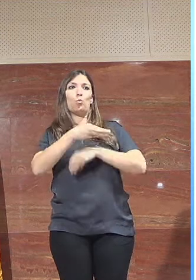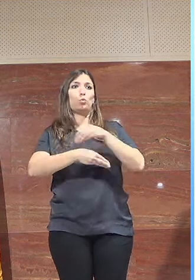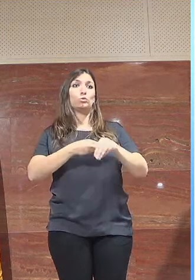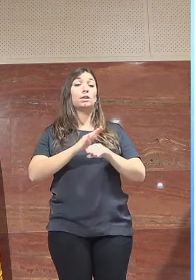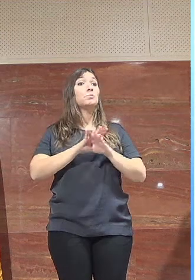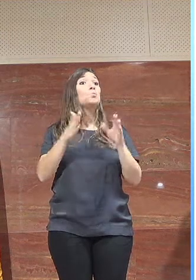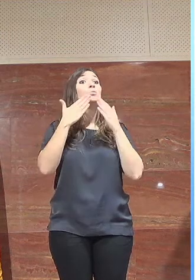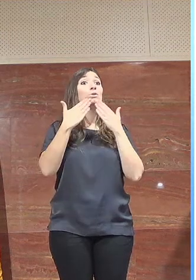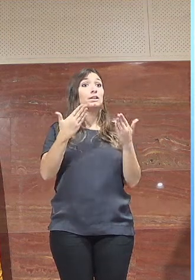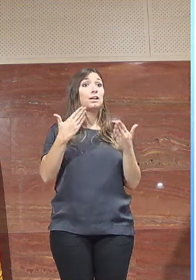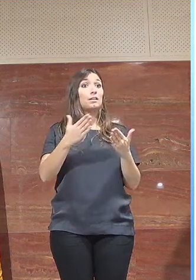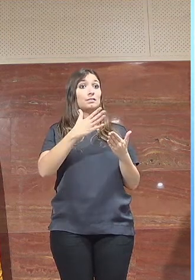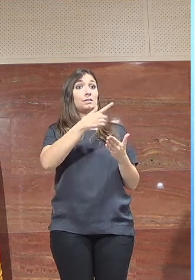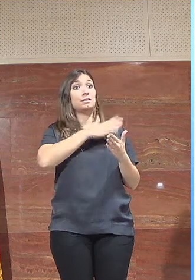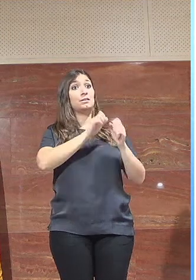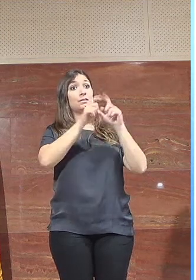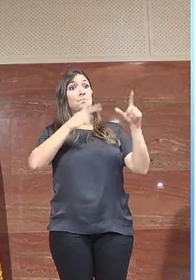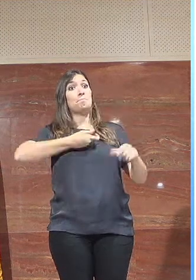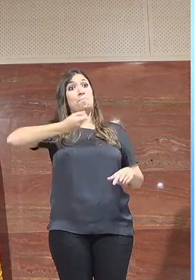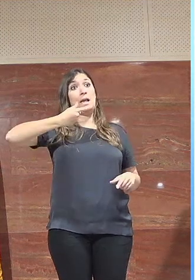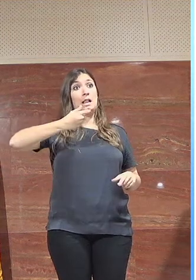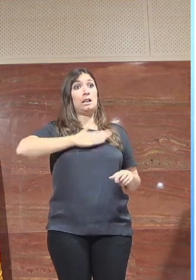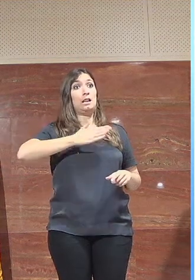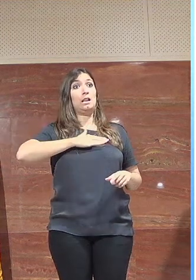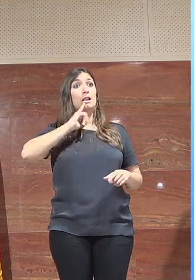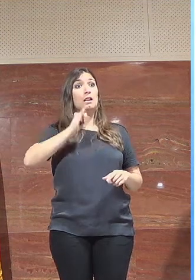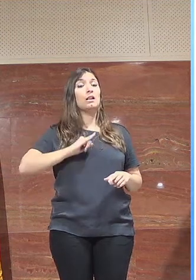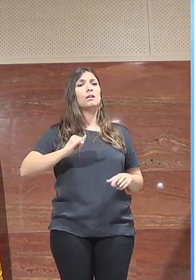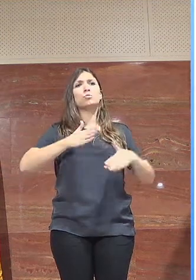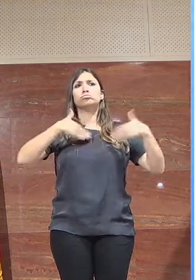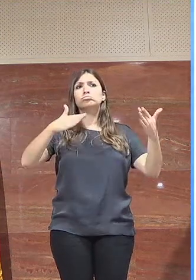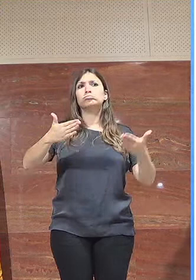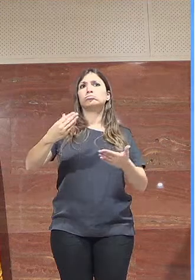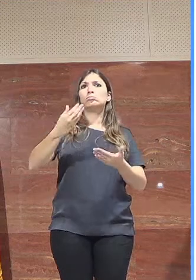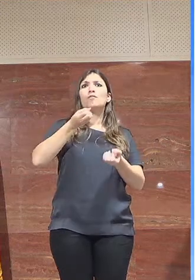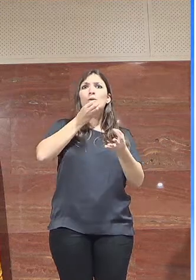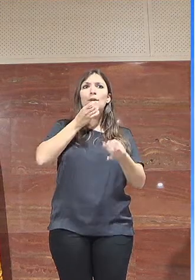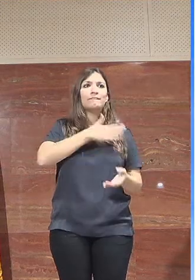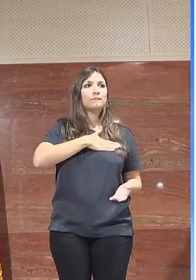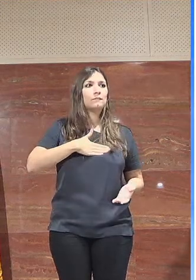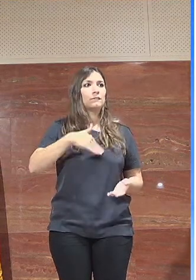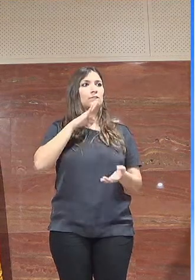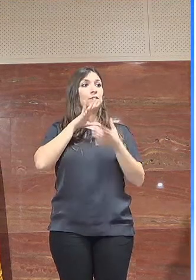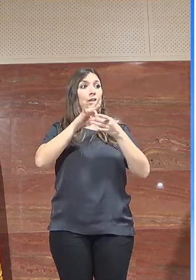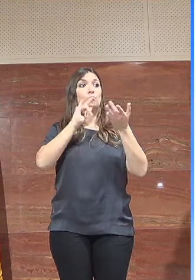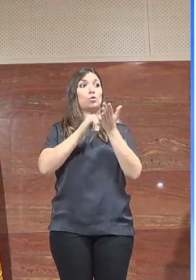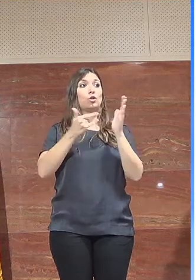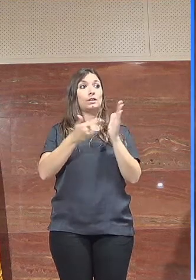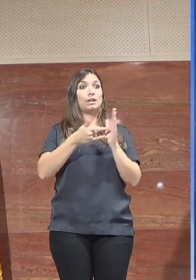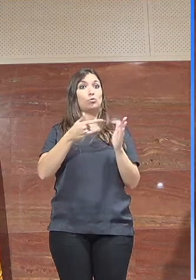Muchas gracias. Aquí tenéis mi correo electrónico y si queréis cualquier información respecto a este proyecto